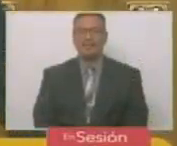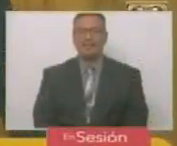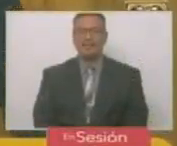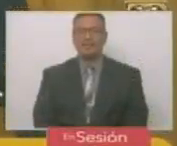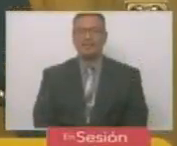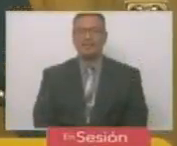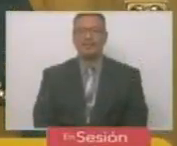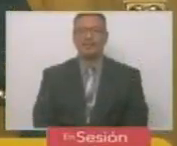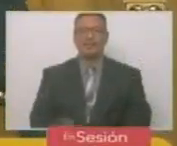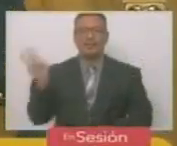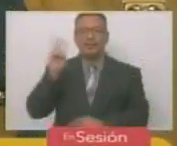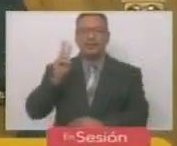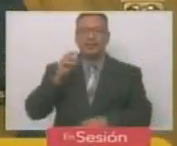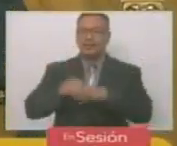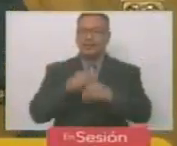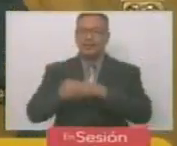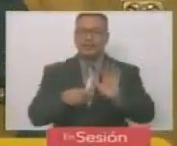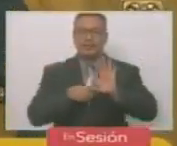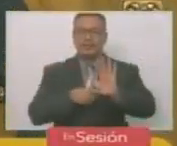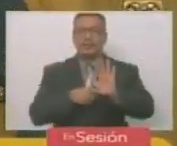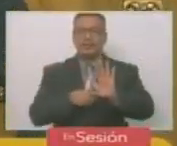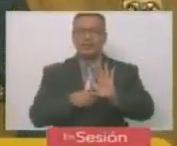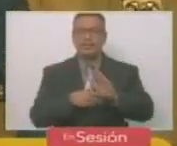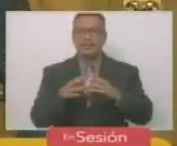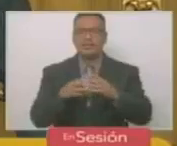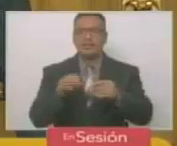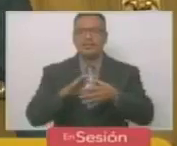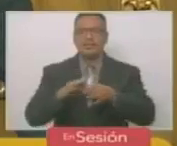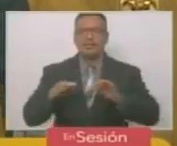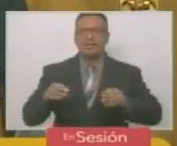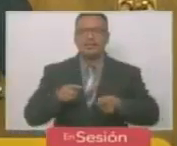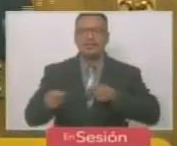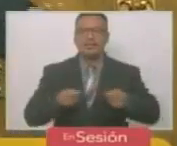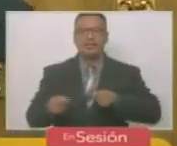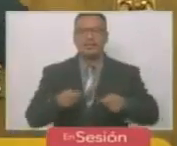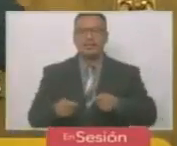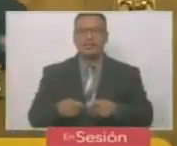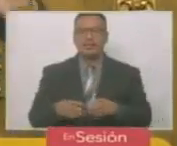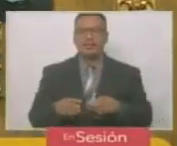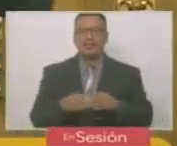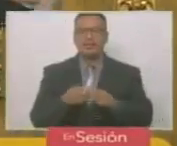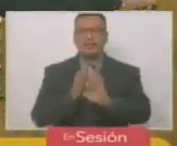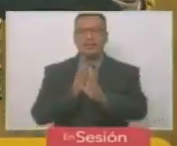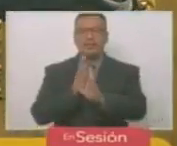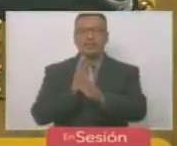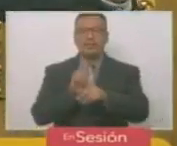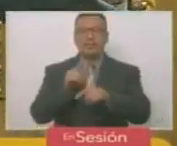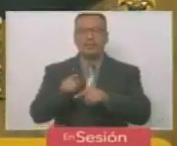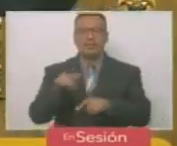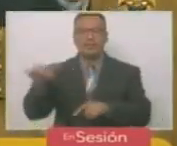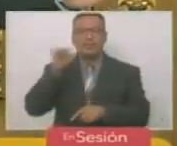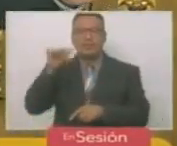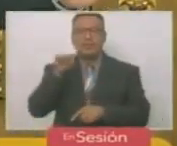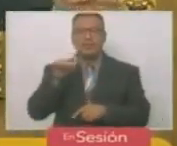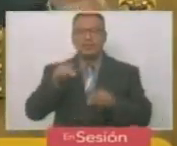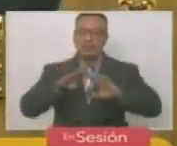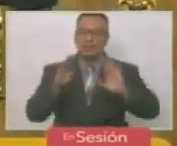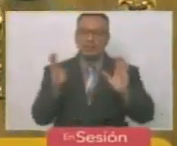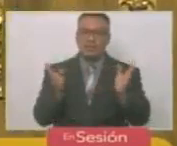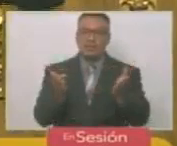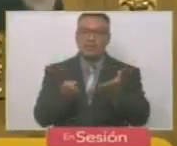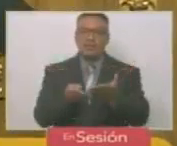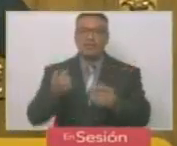Venezuela dice presente en la red parlamentaria del Movimiento de Países No Alineados. Esa es la noticia en el mundo y